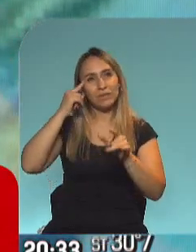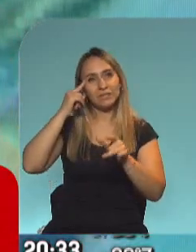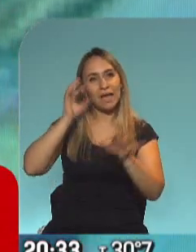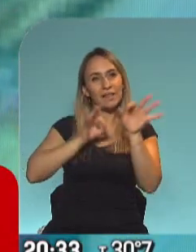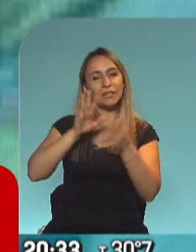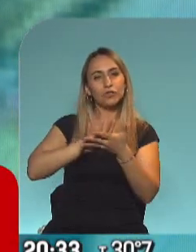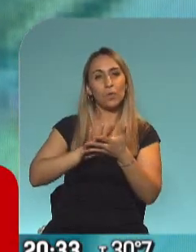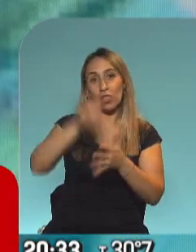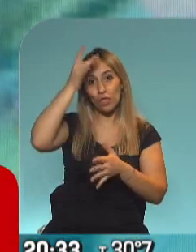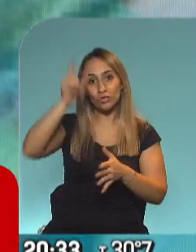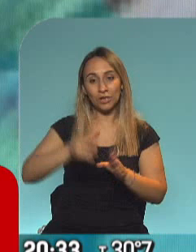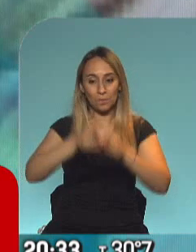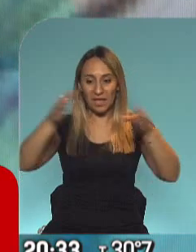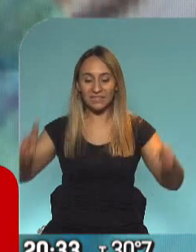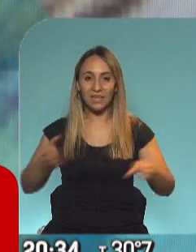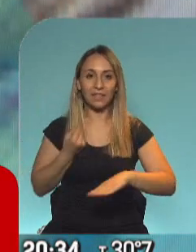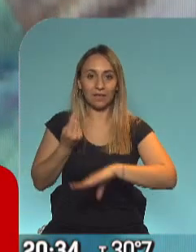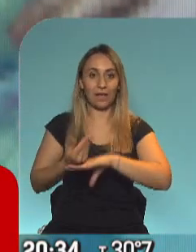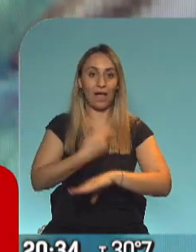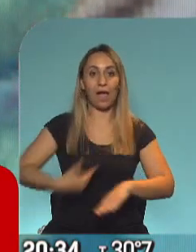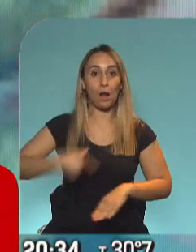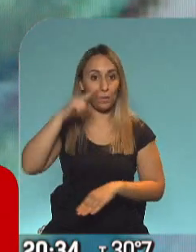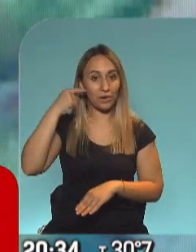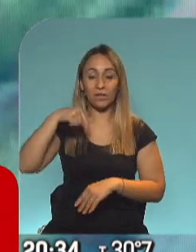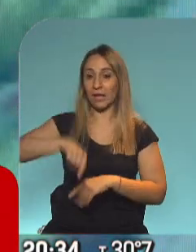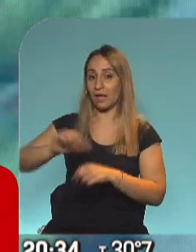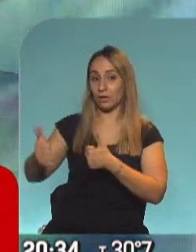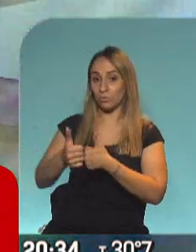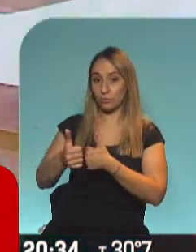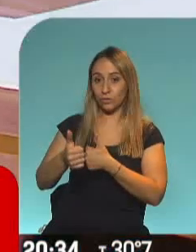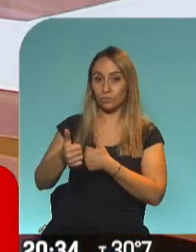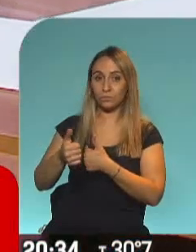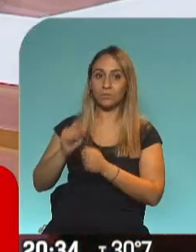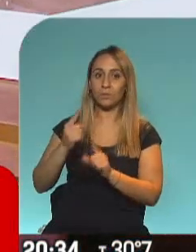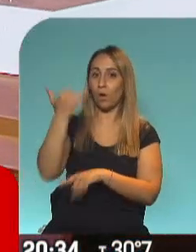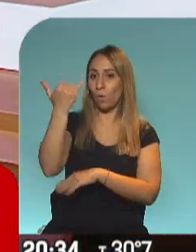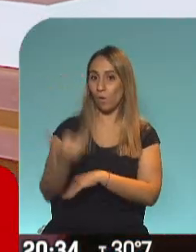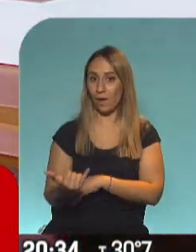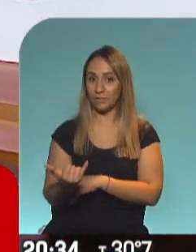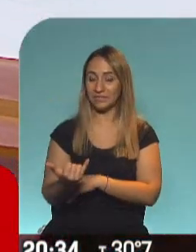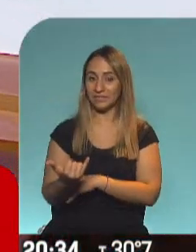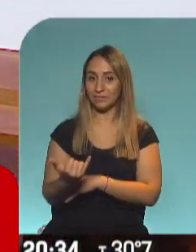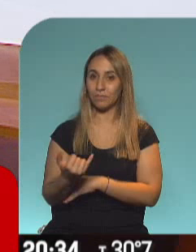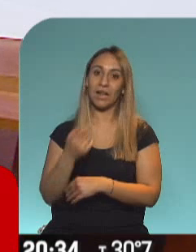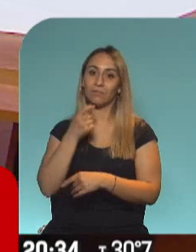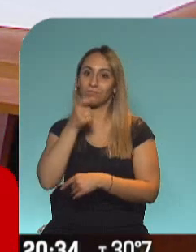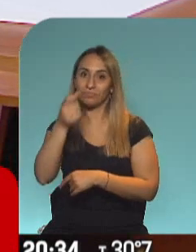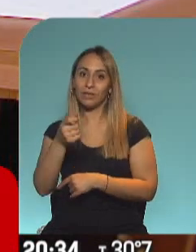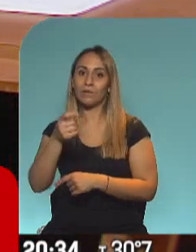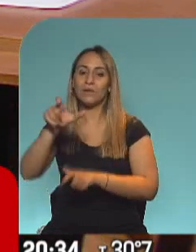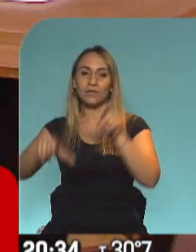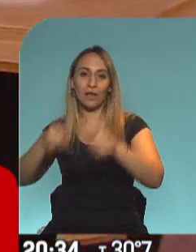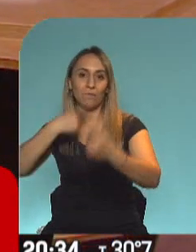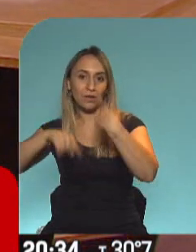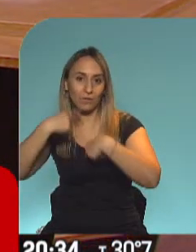cumple mañana de la asunción de Alberto Fernández. Y ya está aquí en nuestros estudios, como suele estar los jueves, en general para contestar las preguntas del público. Hoy